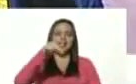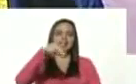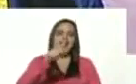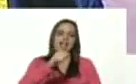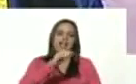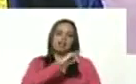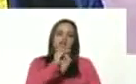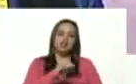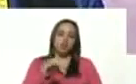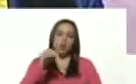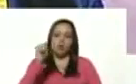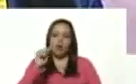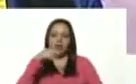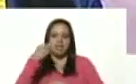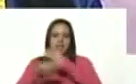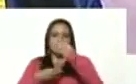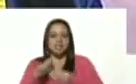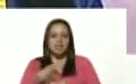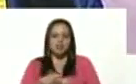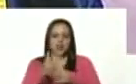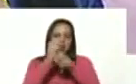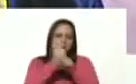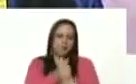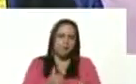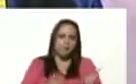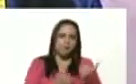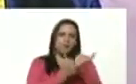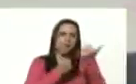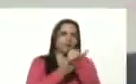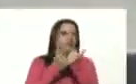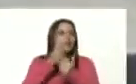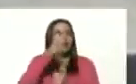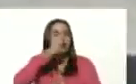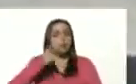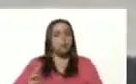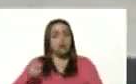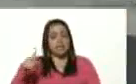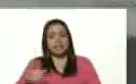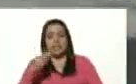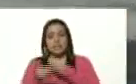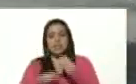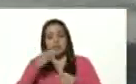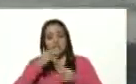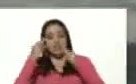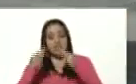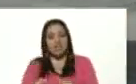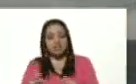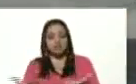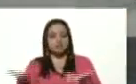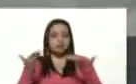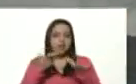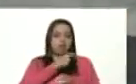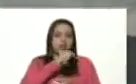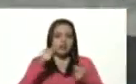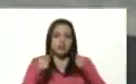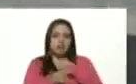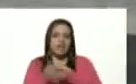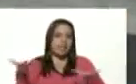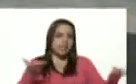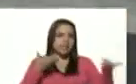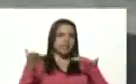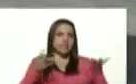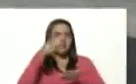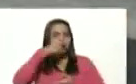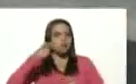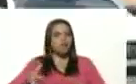creer en el pueblo. Estamos haciendo verdad, presidente, y concreción esa transferencia de servicio al